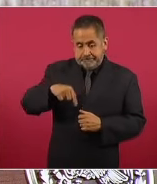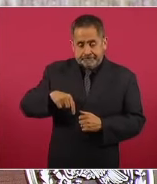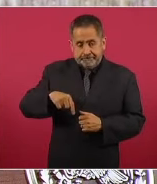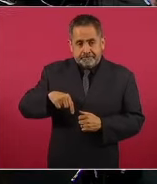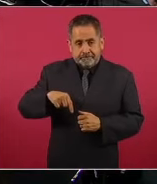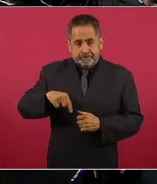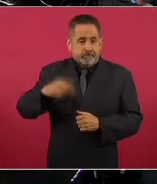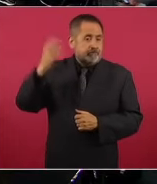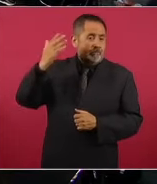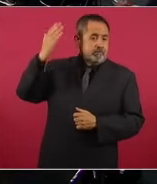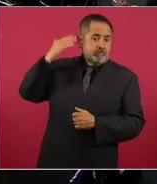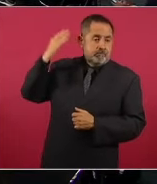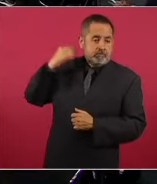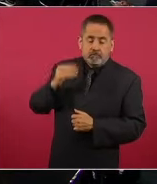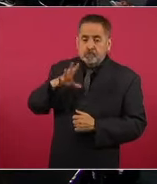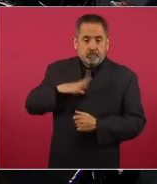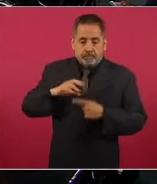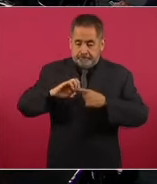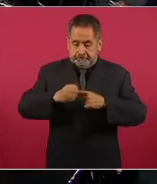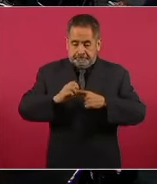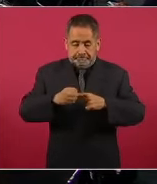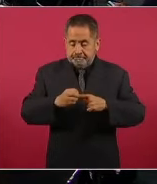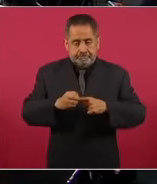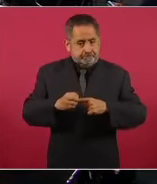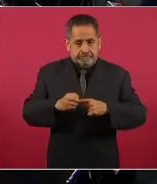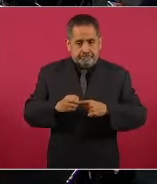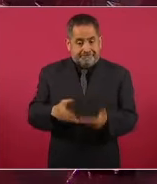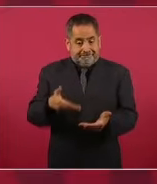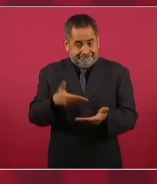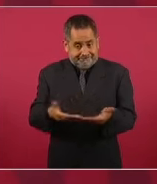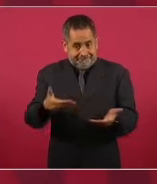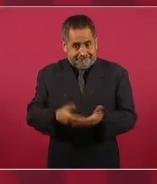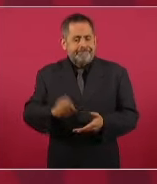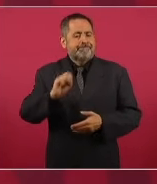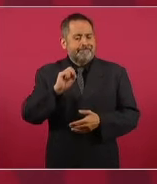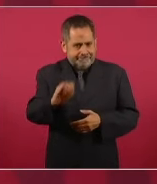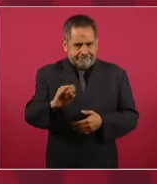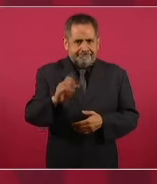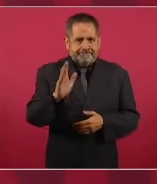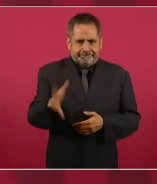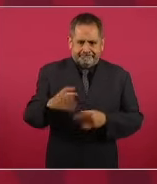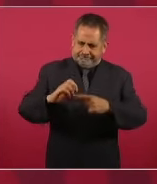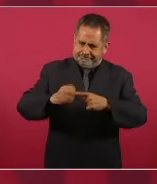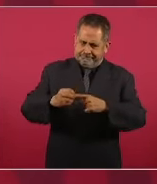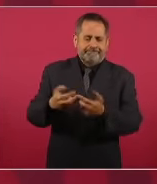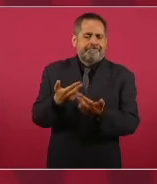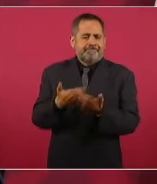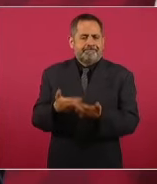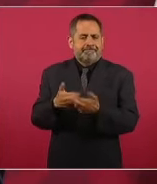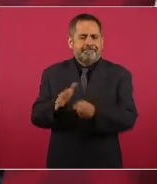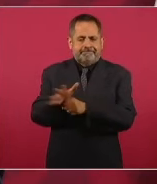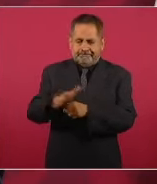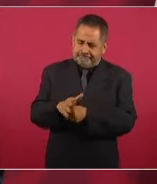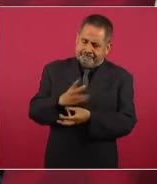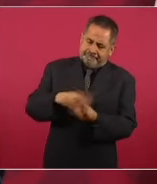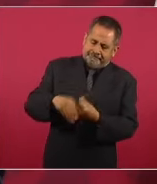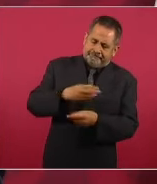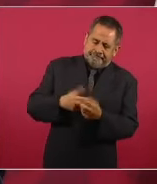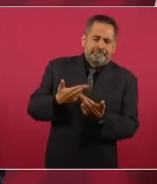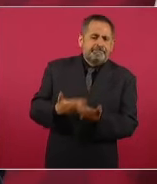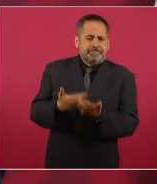autosuficientes en frijol. Hoy puedo decir que ya somos autosuficientes en frijol.